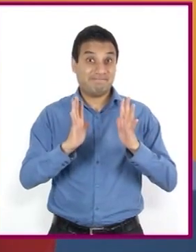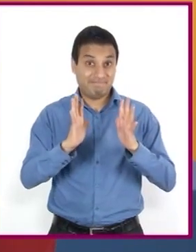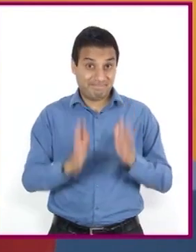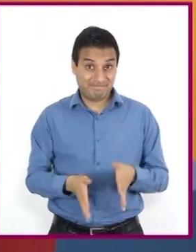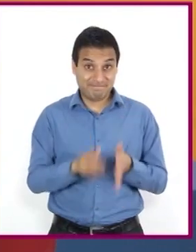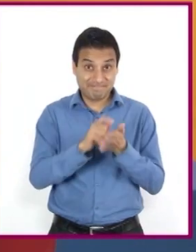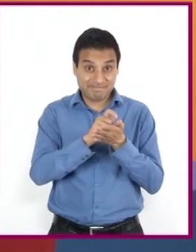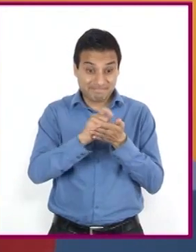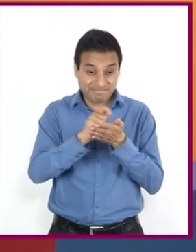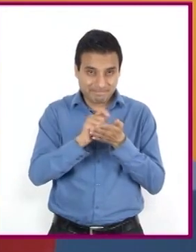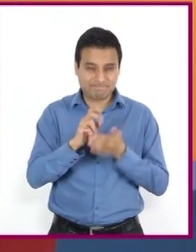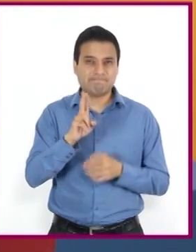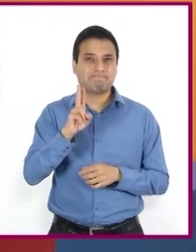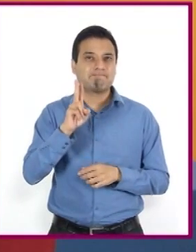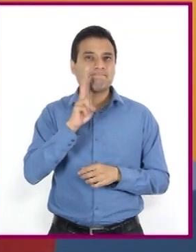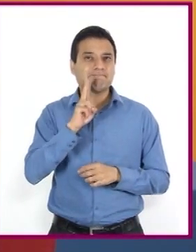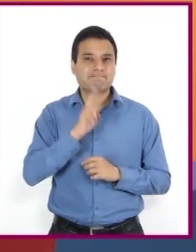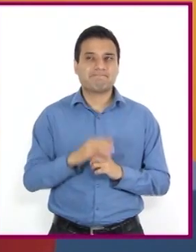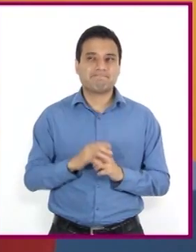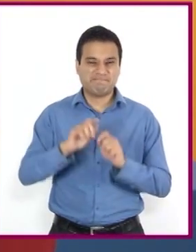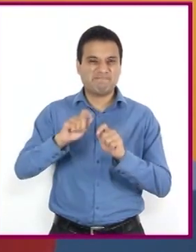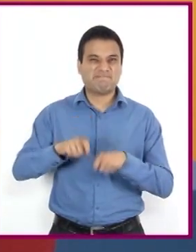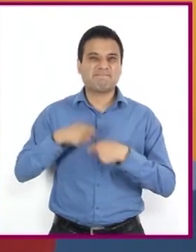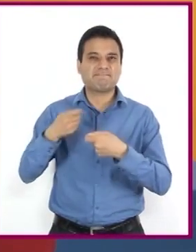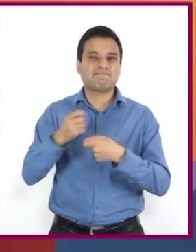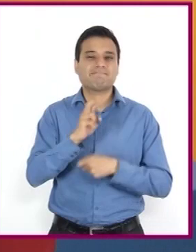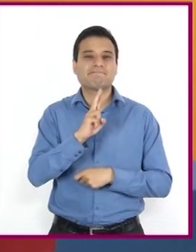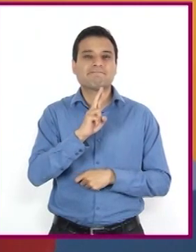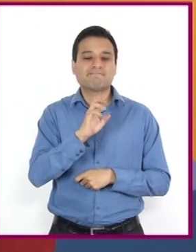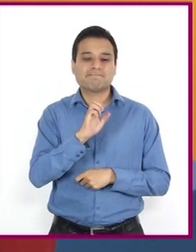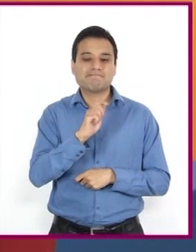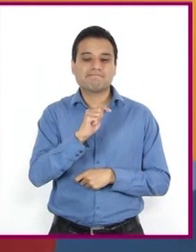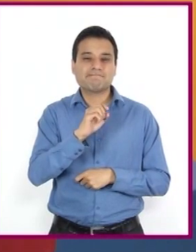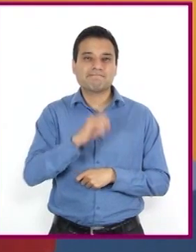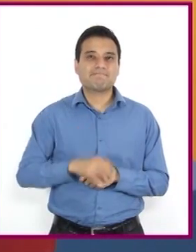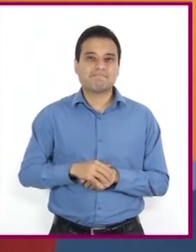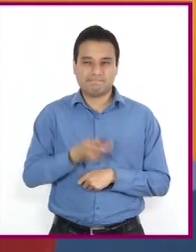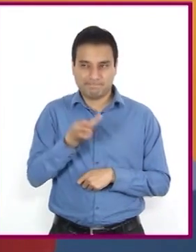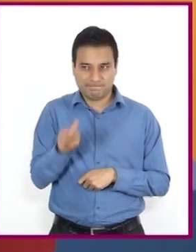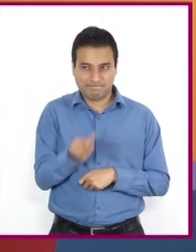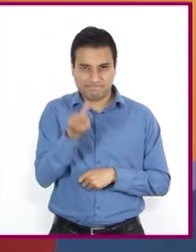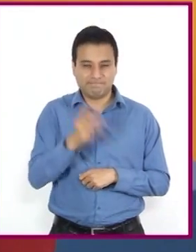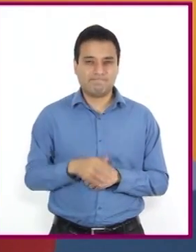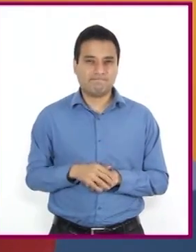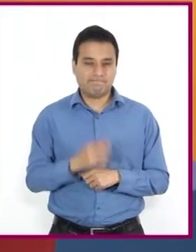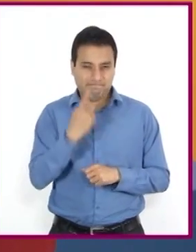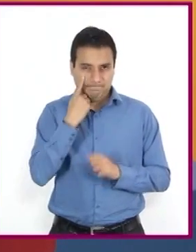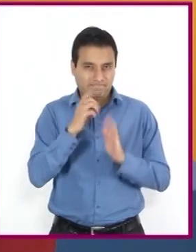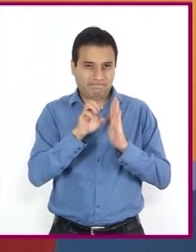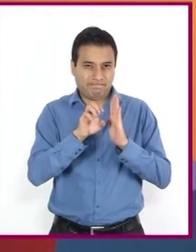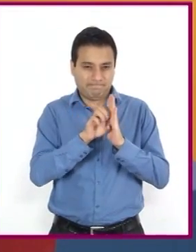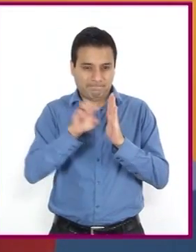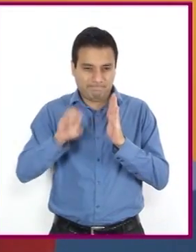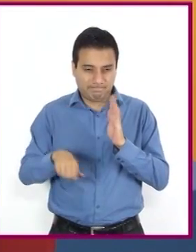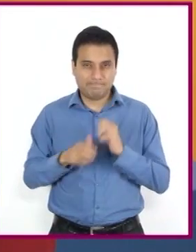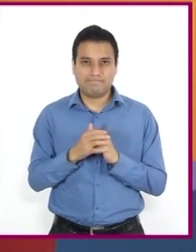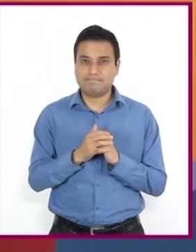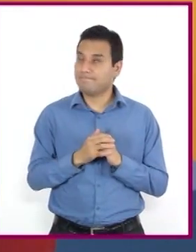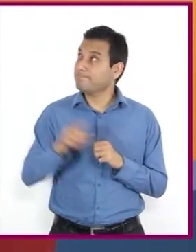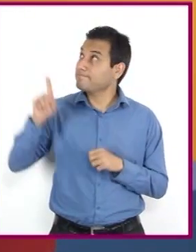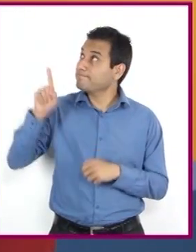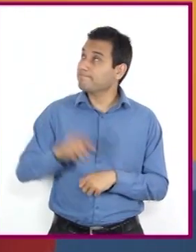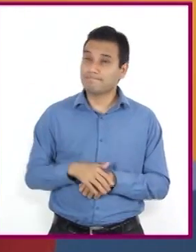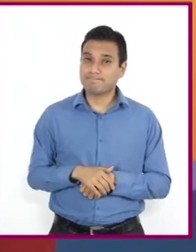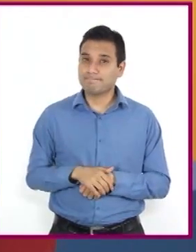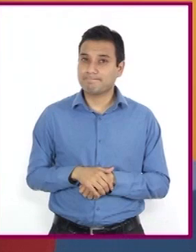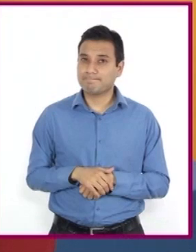tabla, Valeria le da un nuevo reto a su hermano y le pregunta: ¿cómo encontrarías el valor desconocido de x